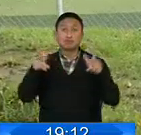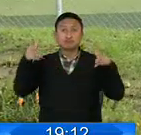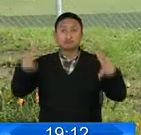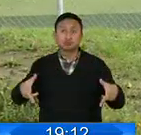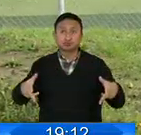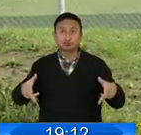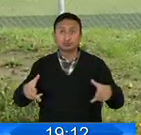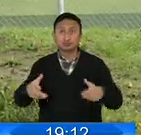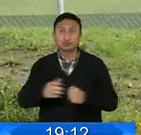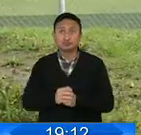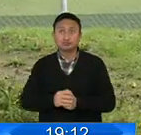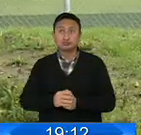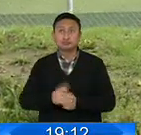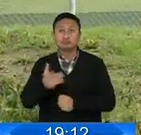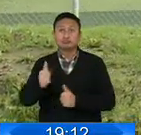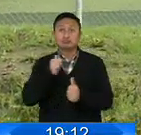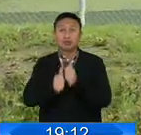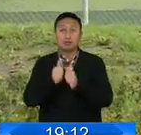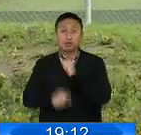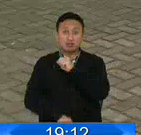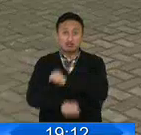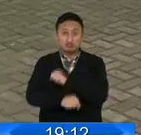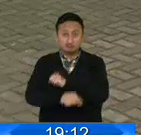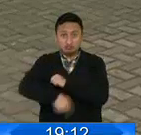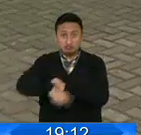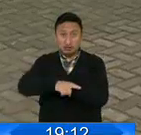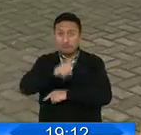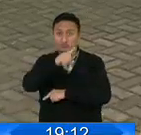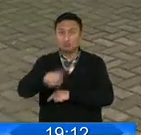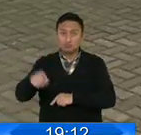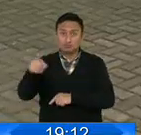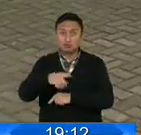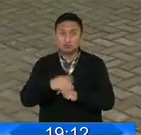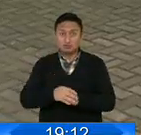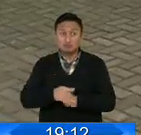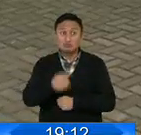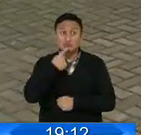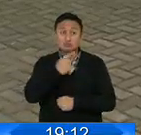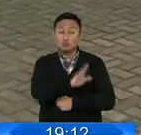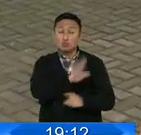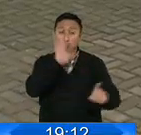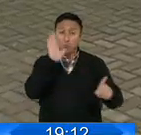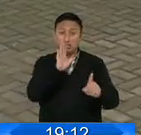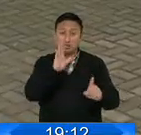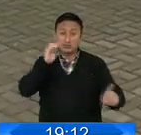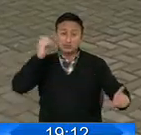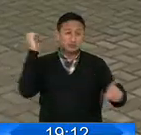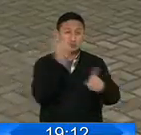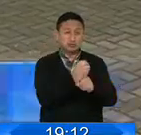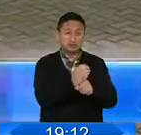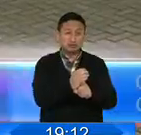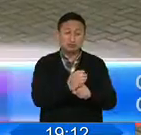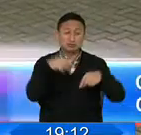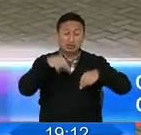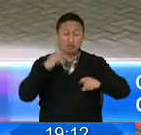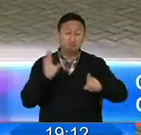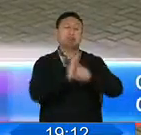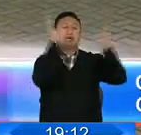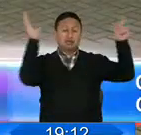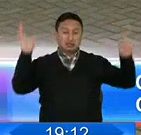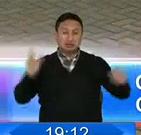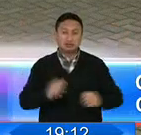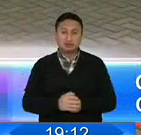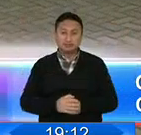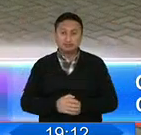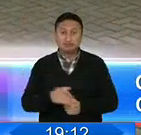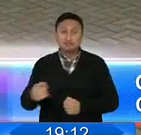deportes de contacto no están permitidos. Hemos recibido amenazas, insultos, ataques, agresiones, que lo